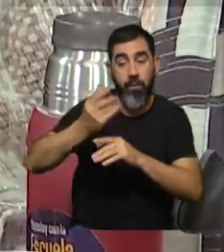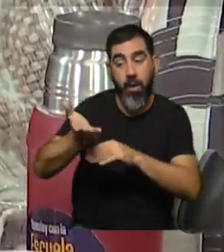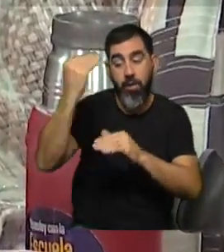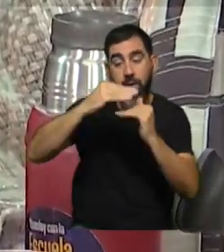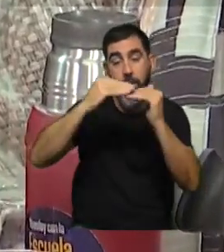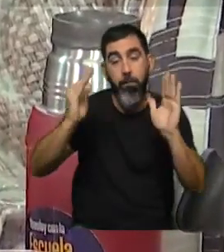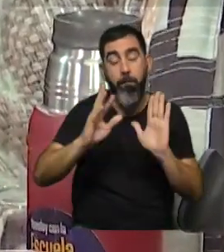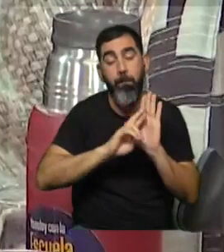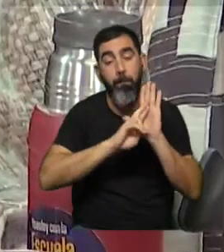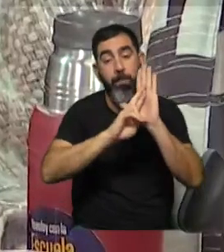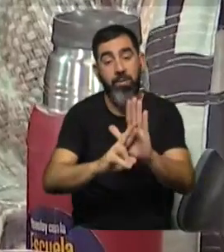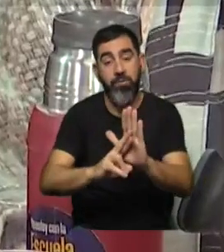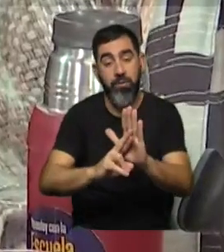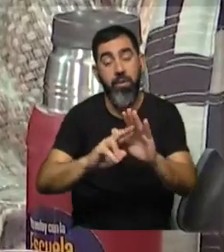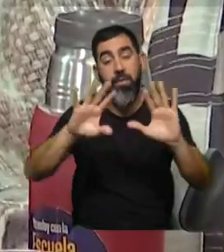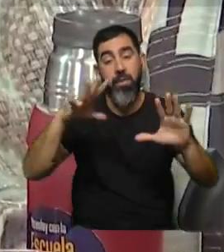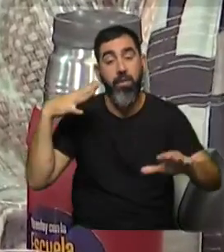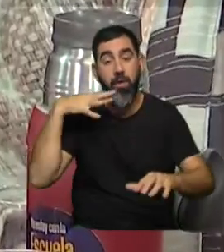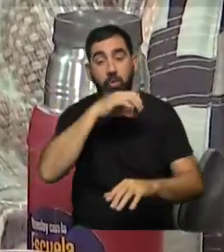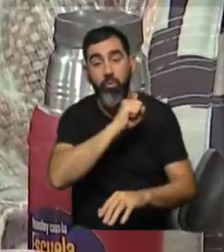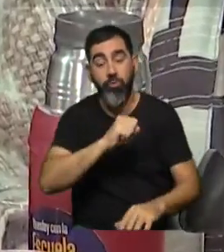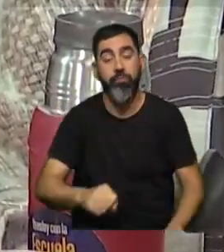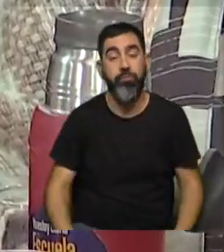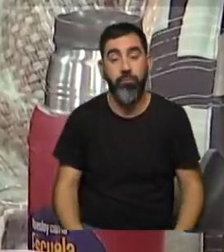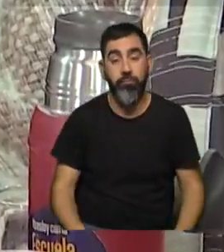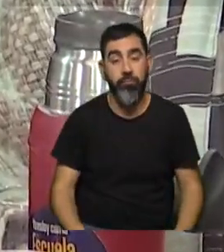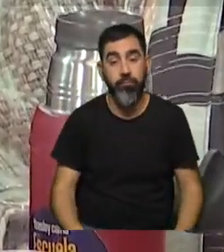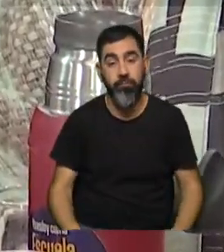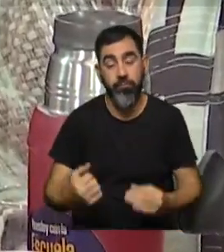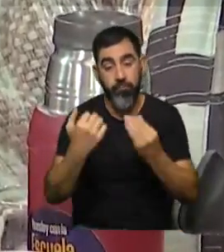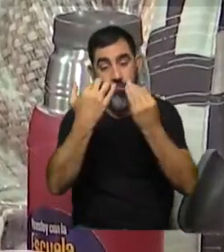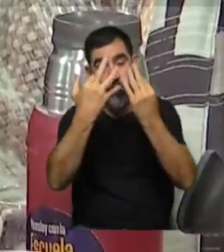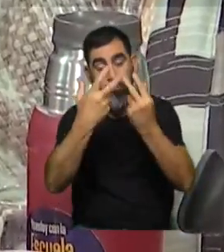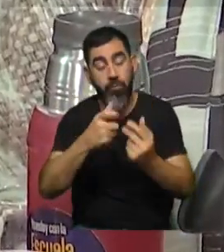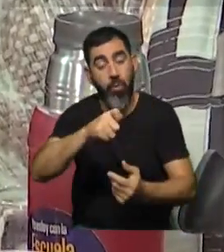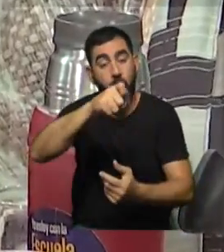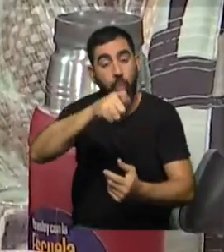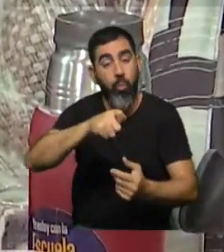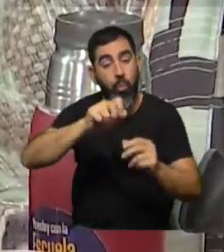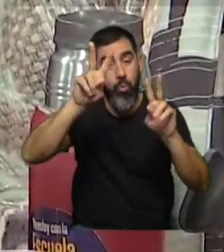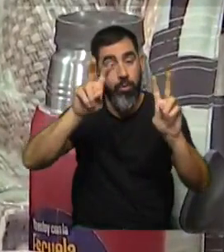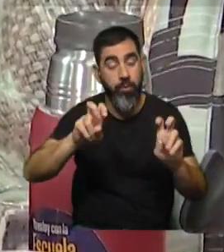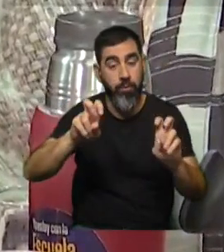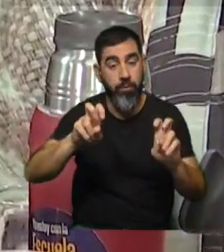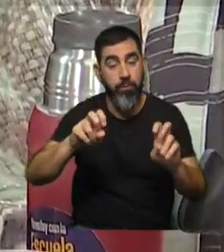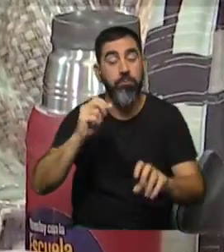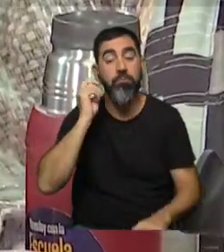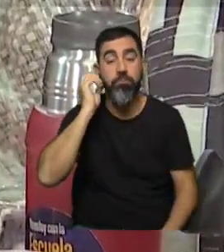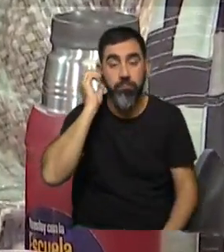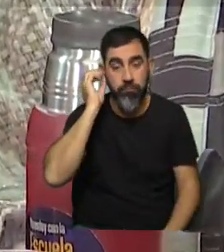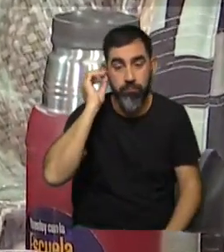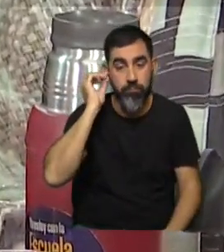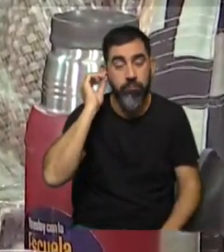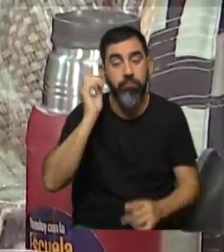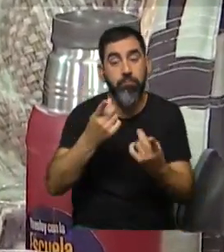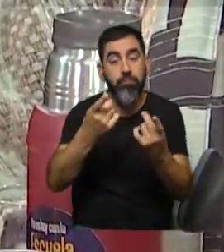mesa representativa del 10 de agosto Dando forma jurídica atendiendo a